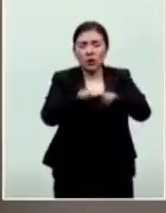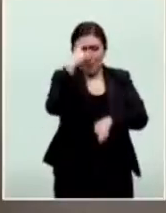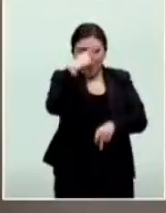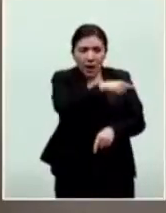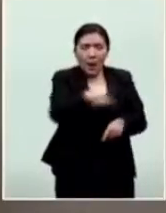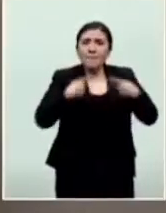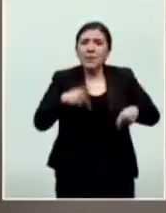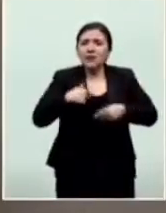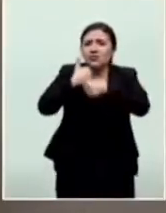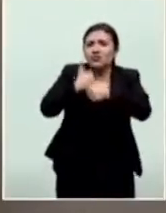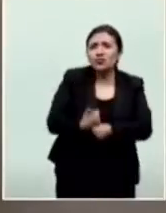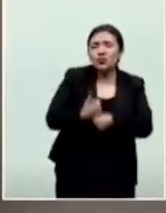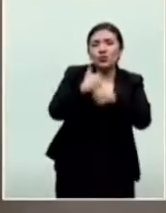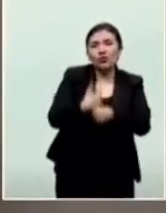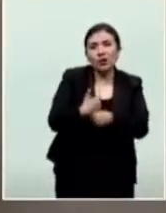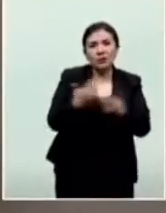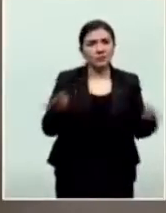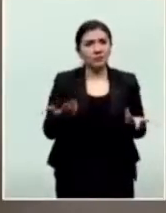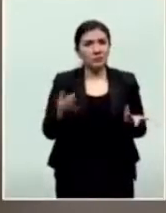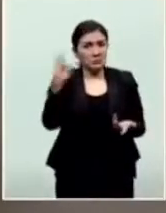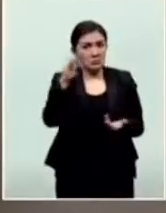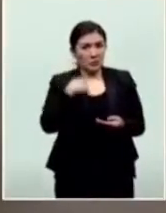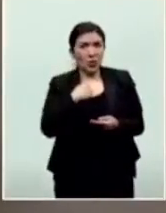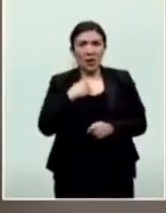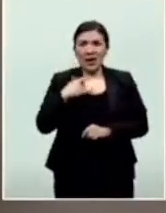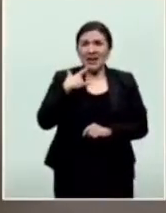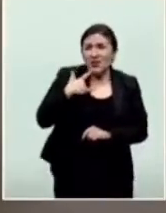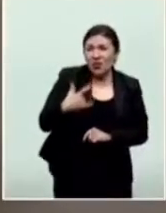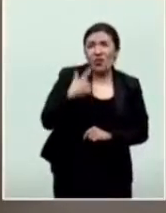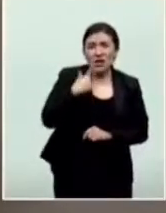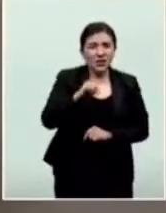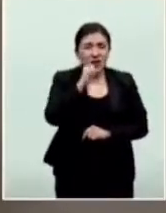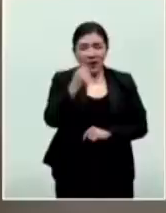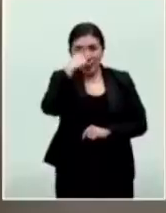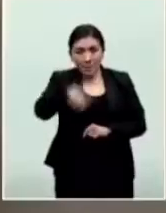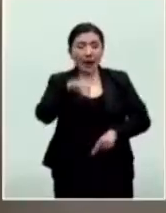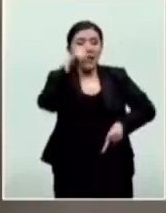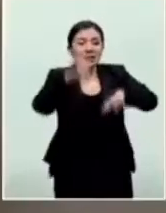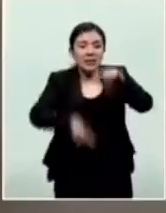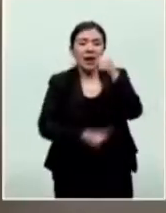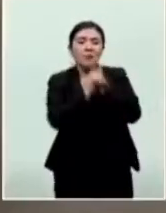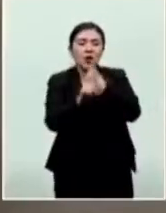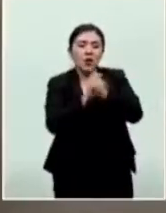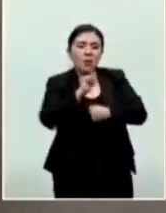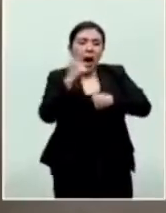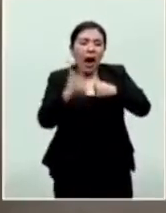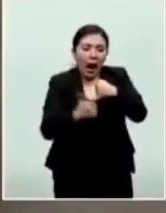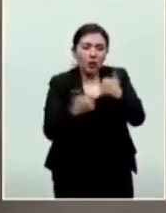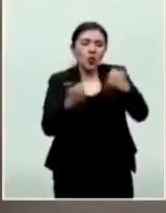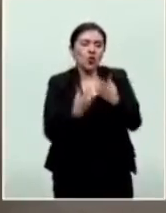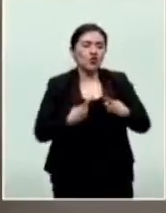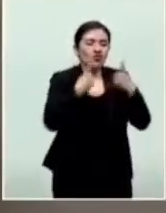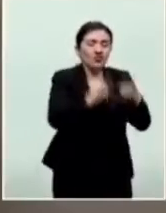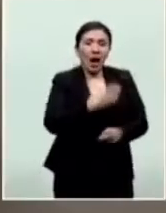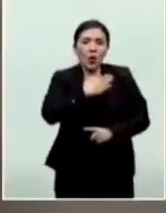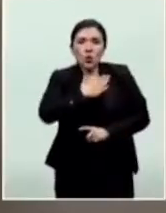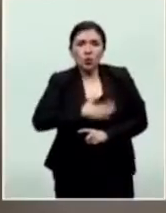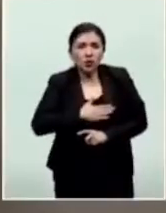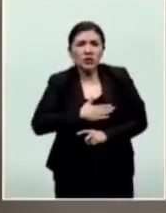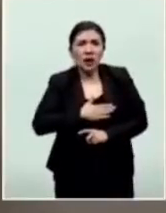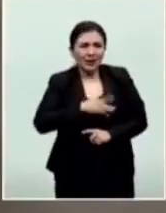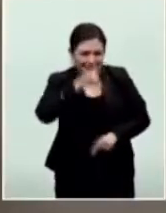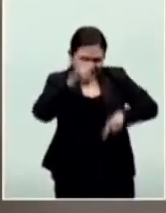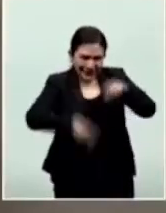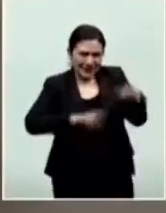y la lastiman? Si no hacemos un esfuerzo para tratar de revertir una justicia penal